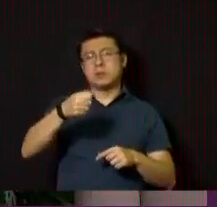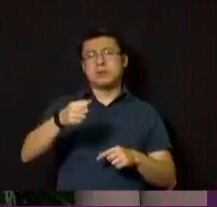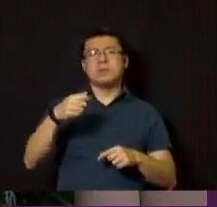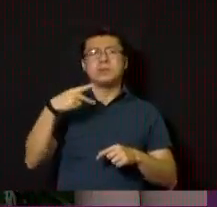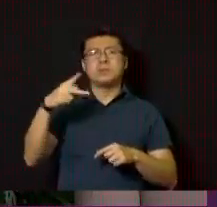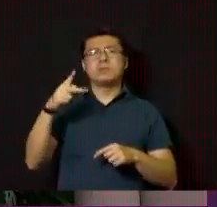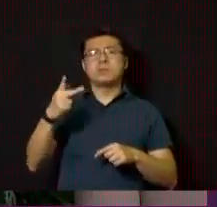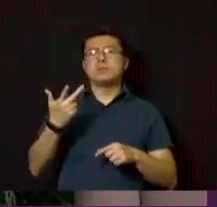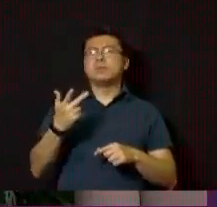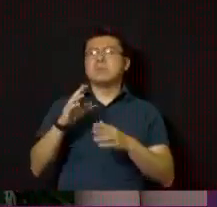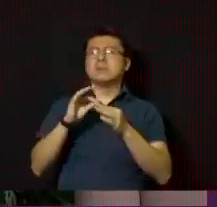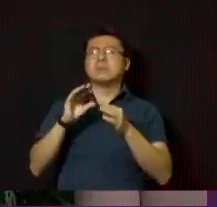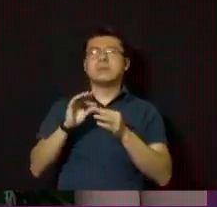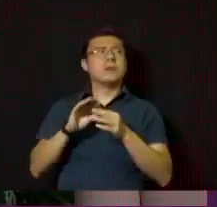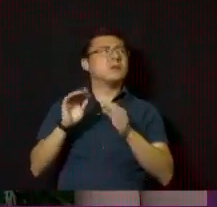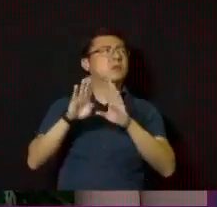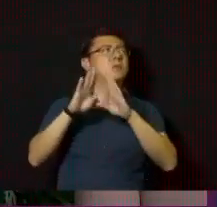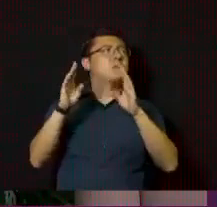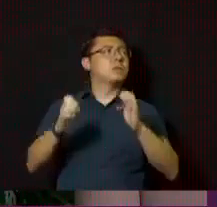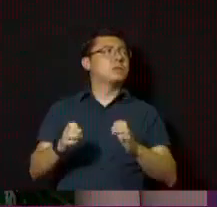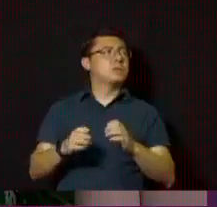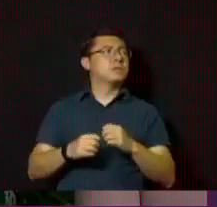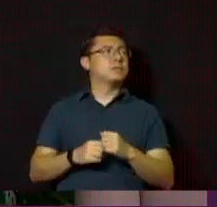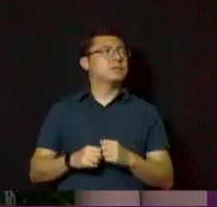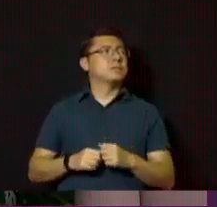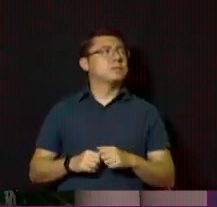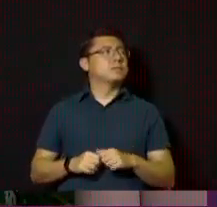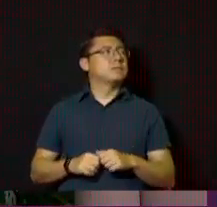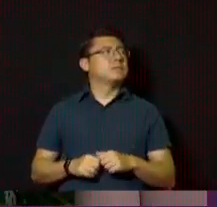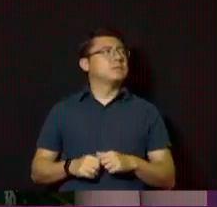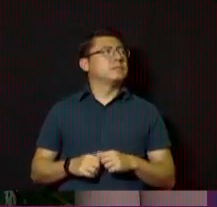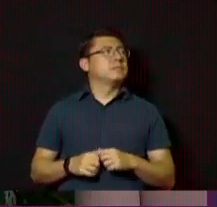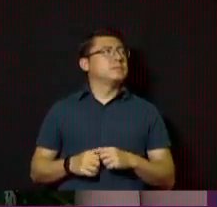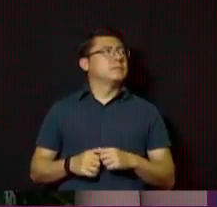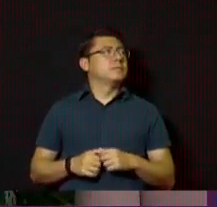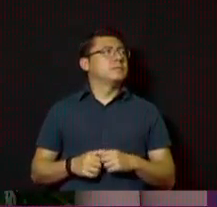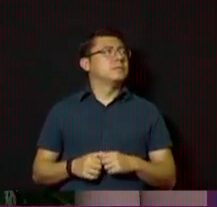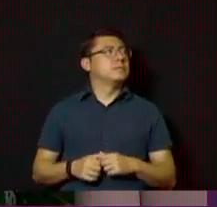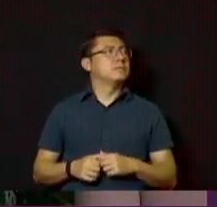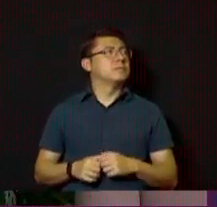estás, Jacinto, en lo que van arreglando acá el micrófono. Gracias.